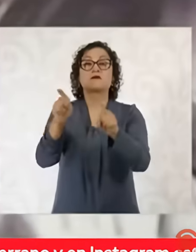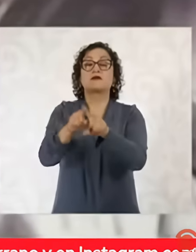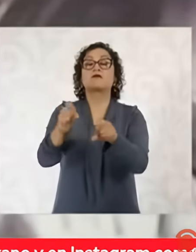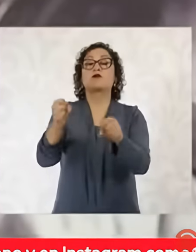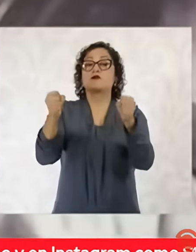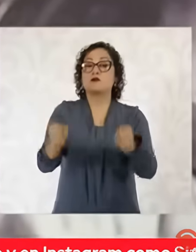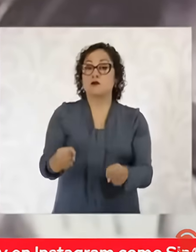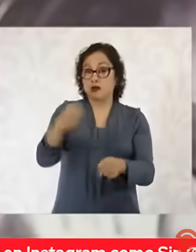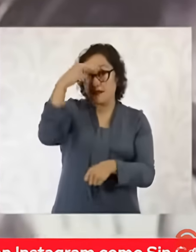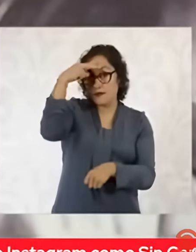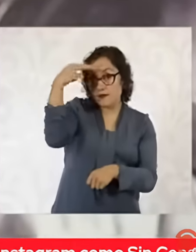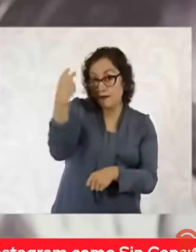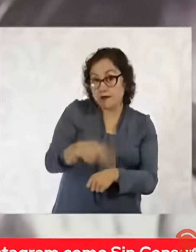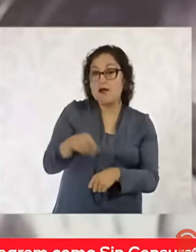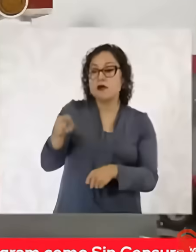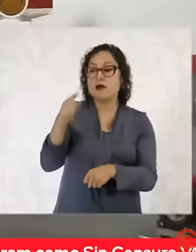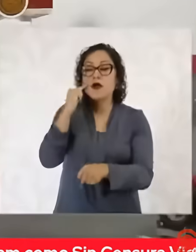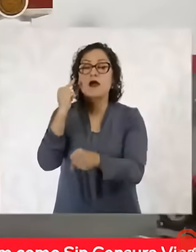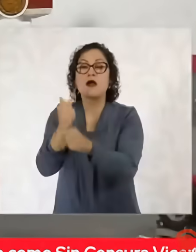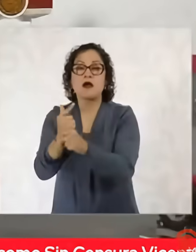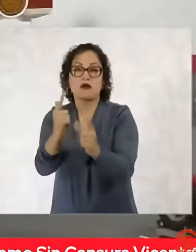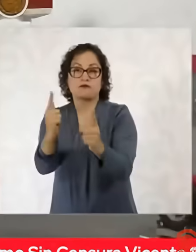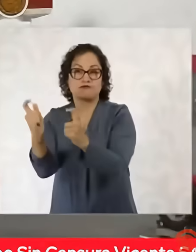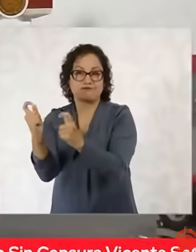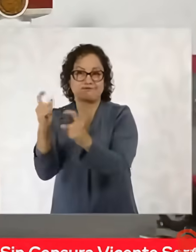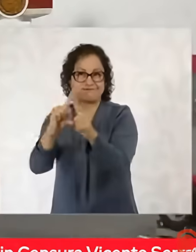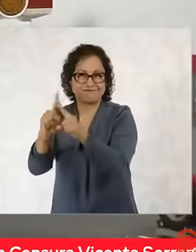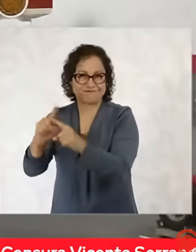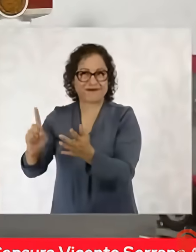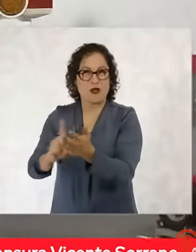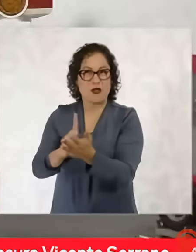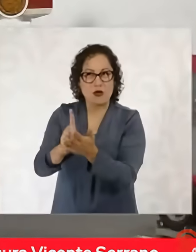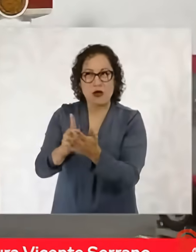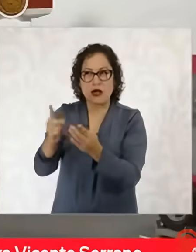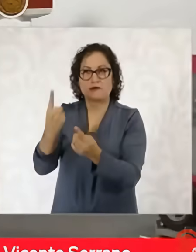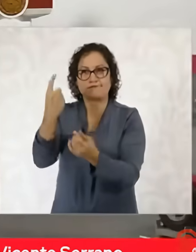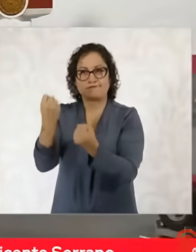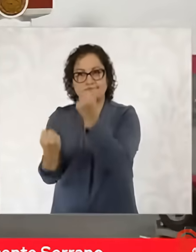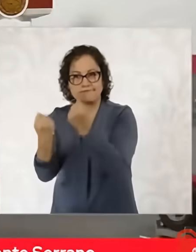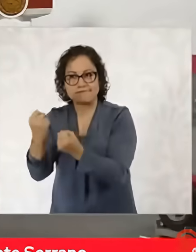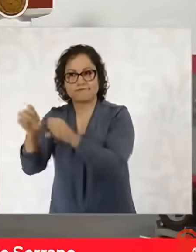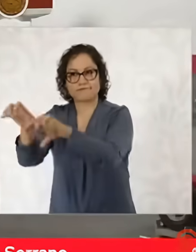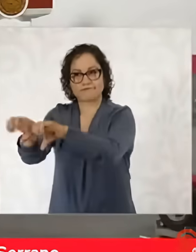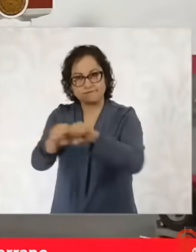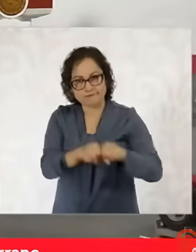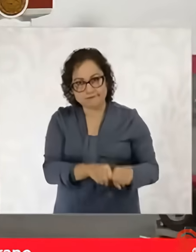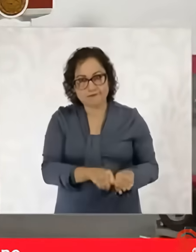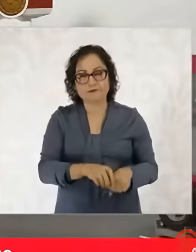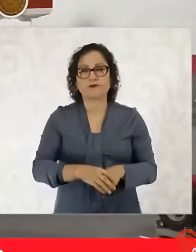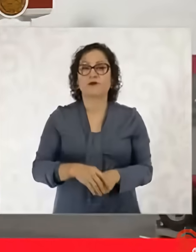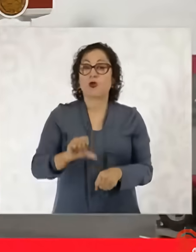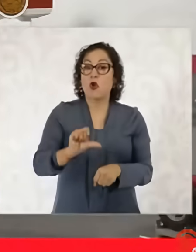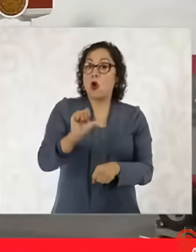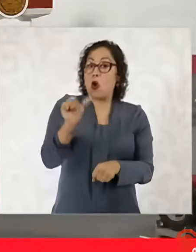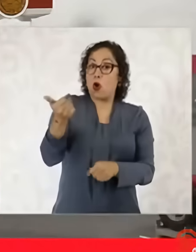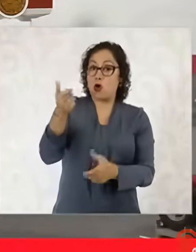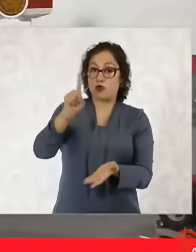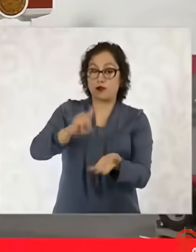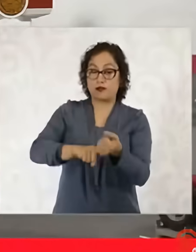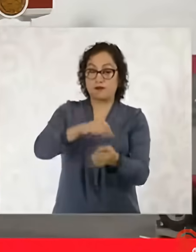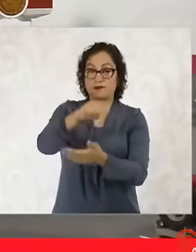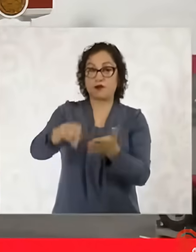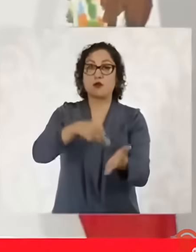se aseguraron 3 armas de fuego, cargadores, cartuchos, droga y un vehículo. En otra acción coordinada realizada en la capital de